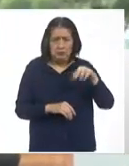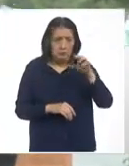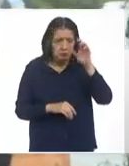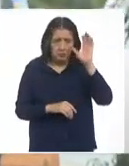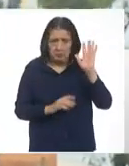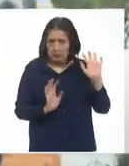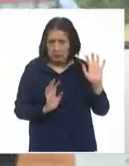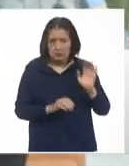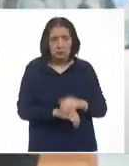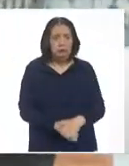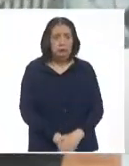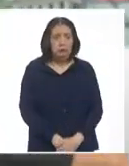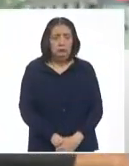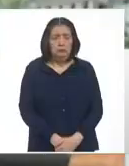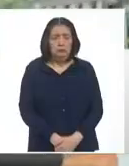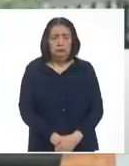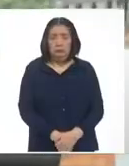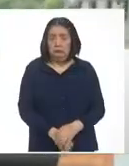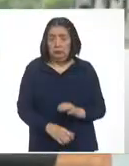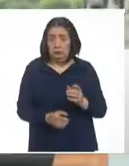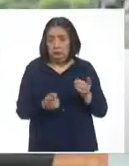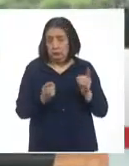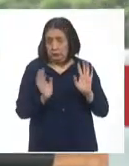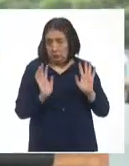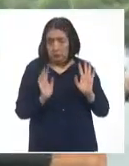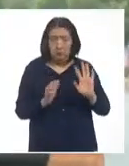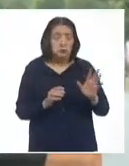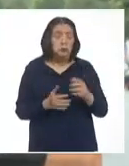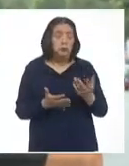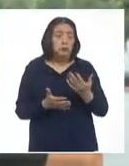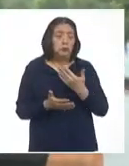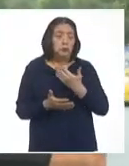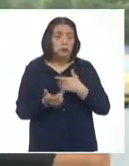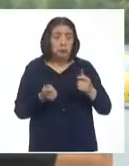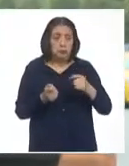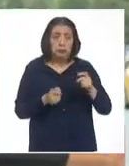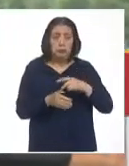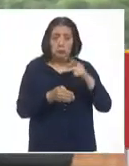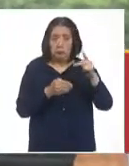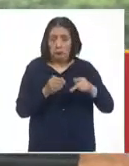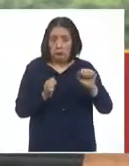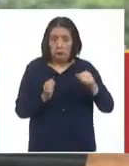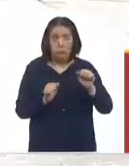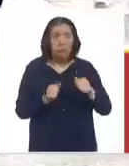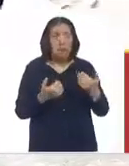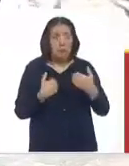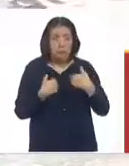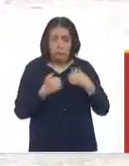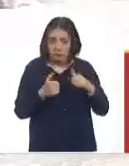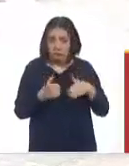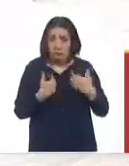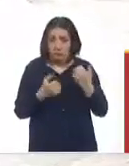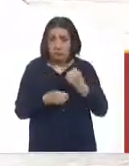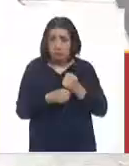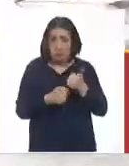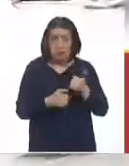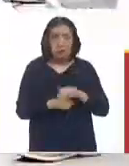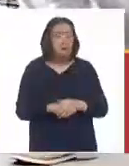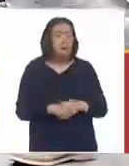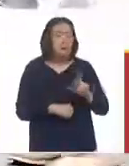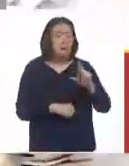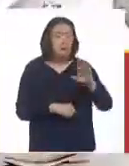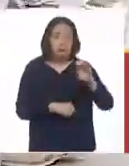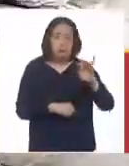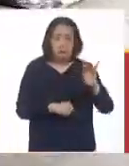Castillo Terrones, que durante su gobierno los profesionales van a tener un espacio importante. Rocío